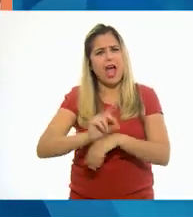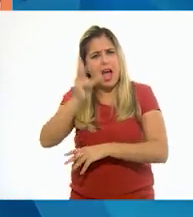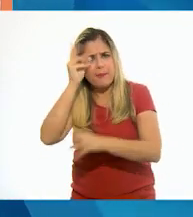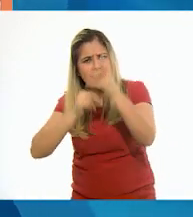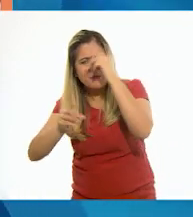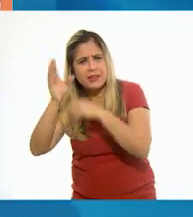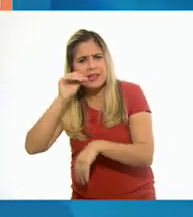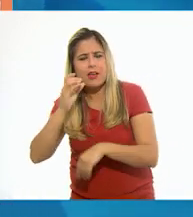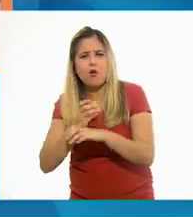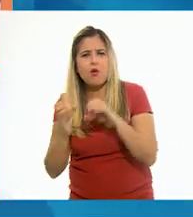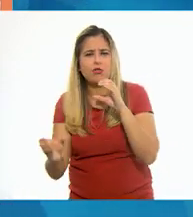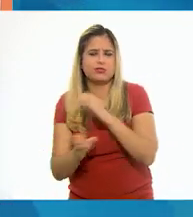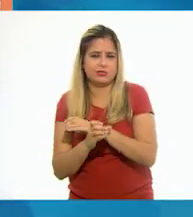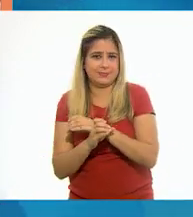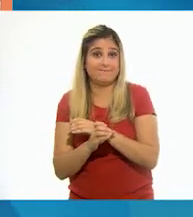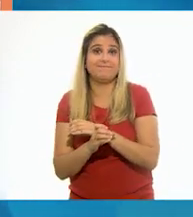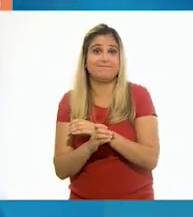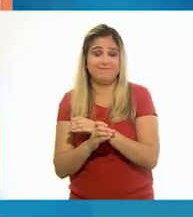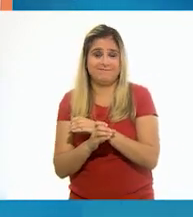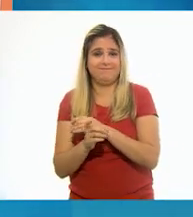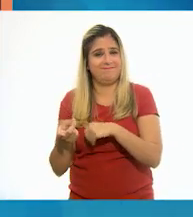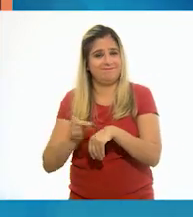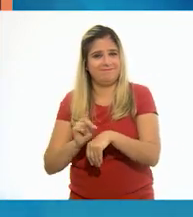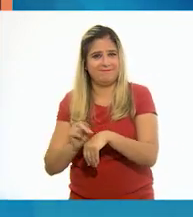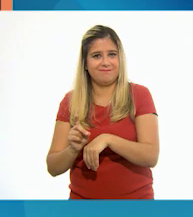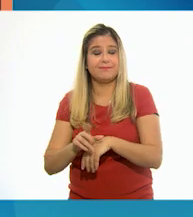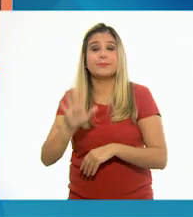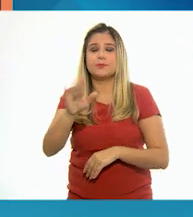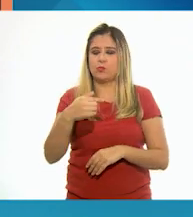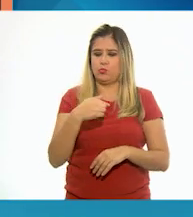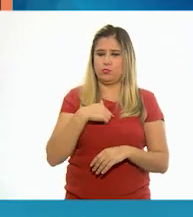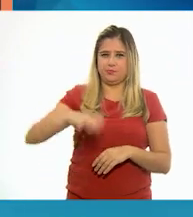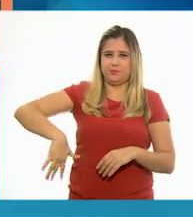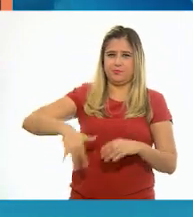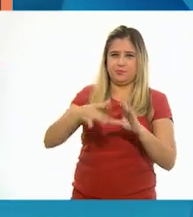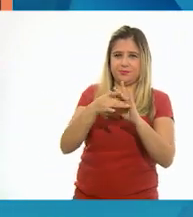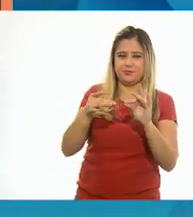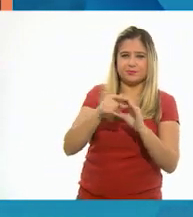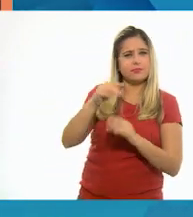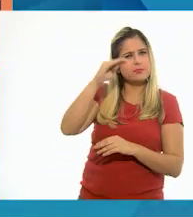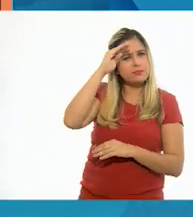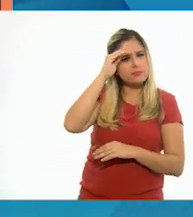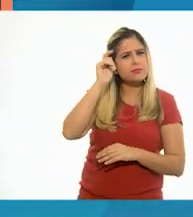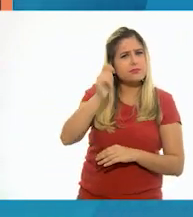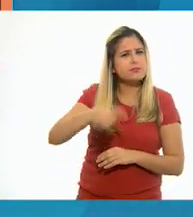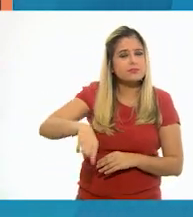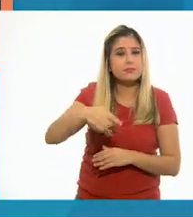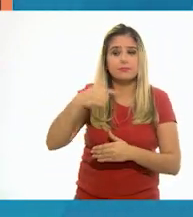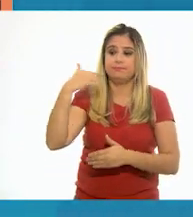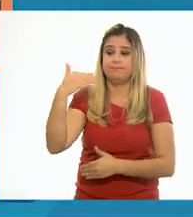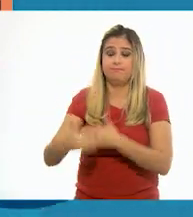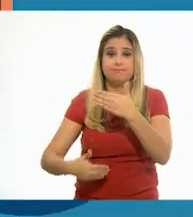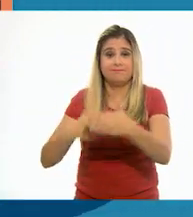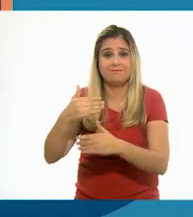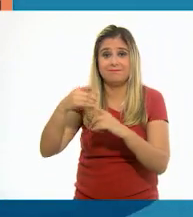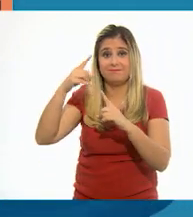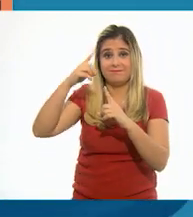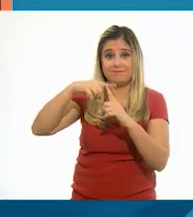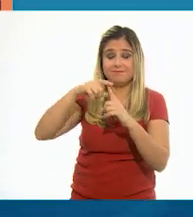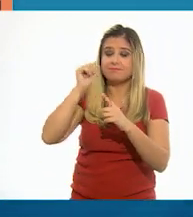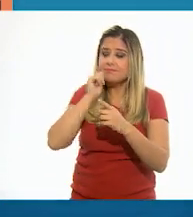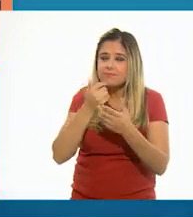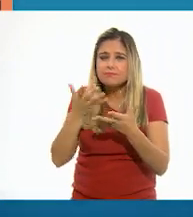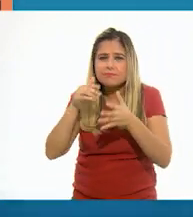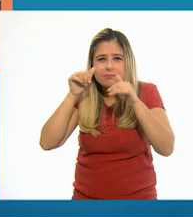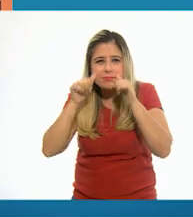algo, inevitablemente. Y en el que yo mencioné, la reflexión es que para avanzar en una tarea es